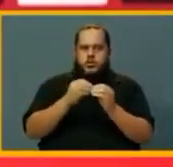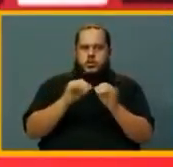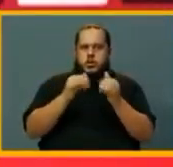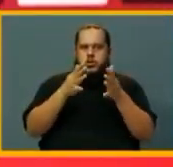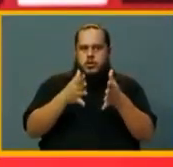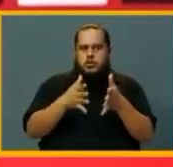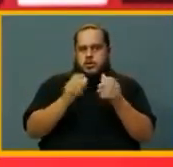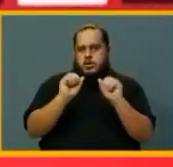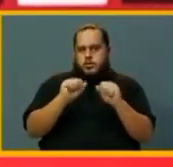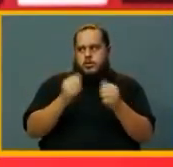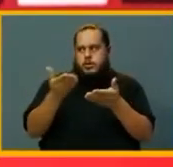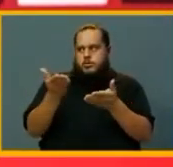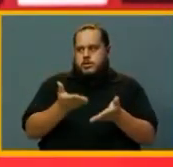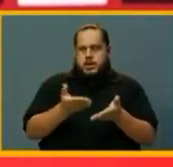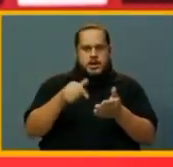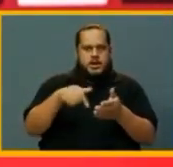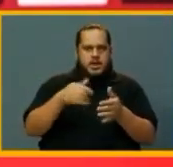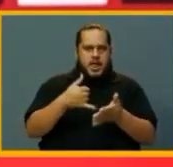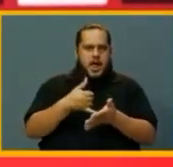podamos traer aquí al torneo.